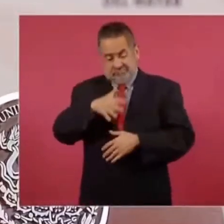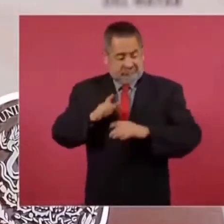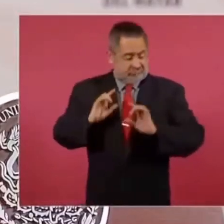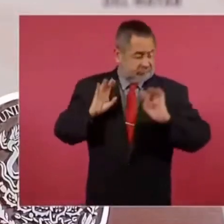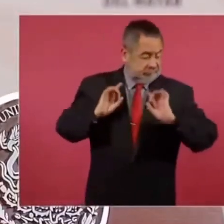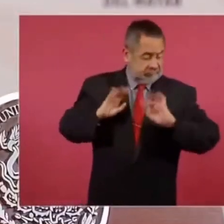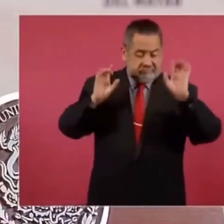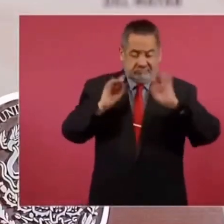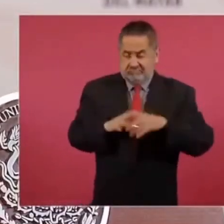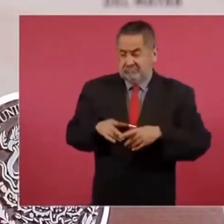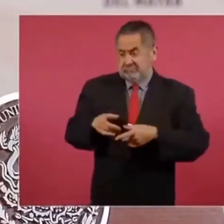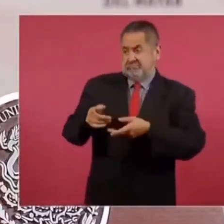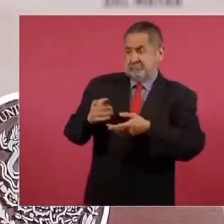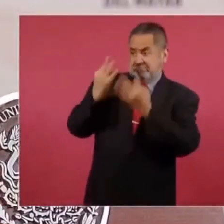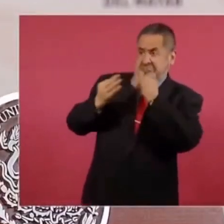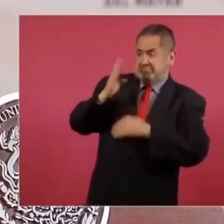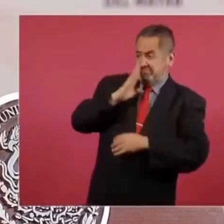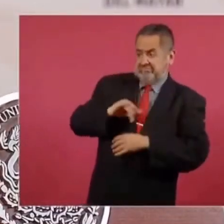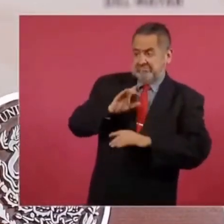¿Sí? ¿Qué trato?